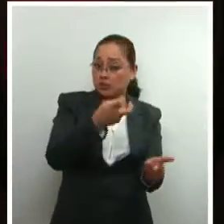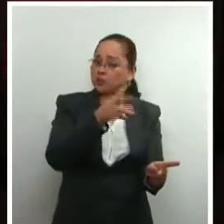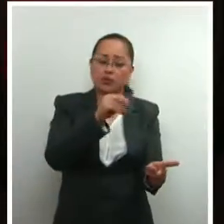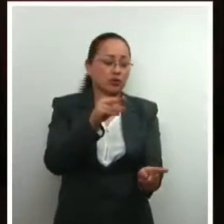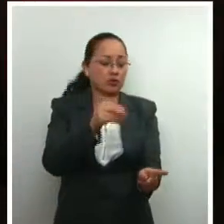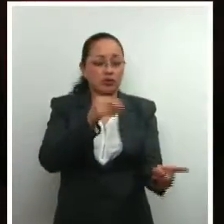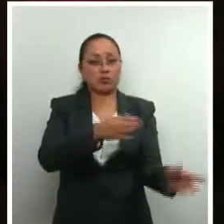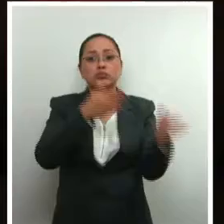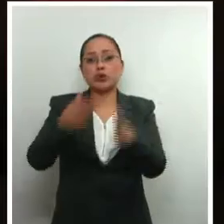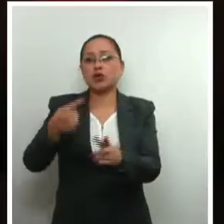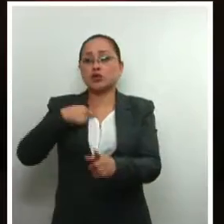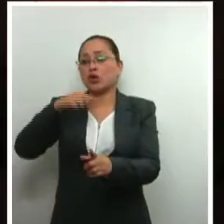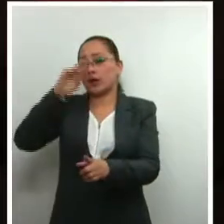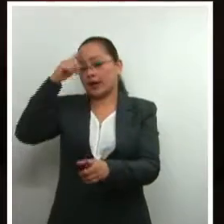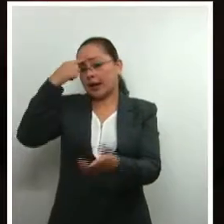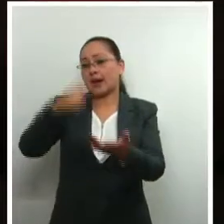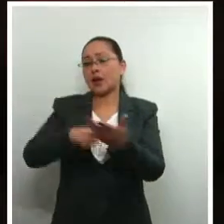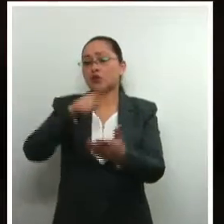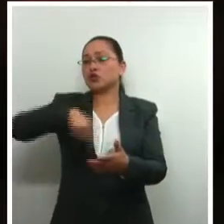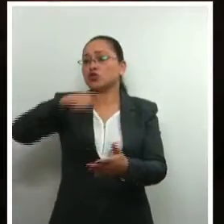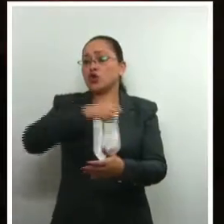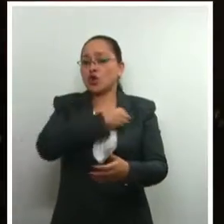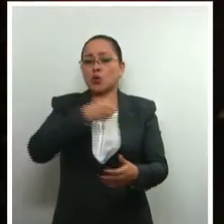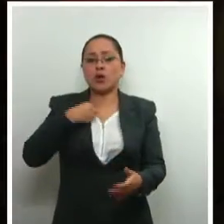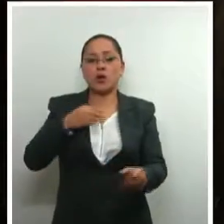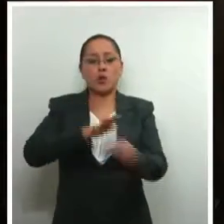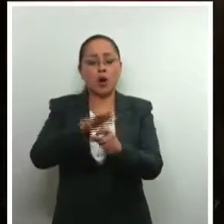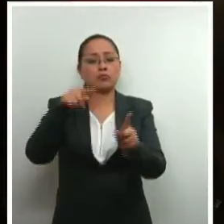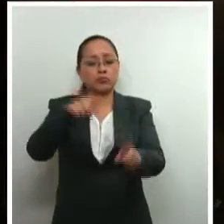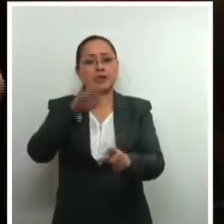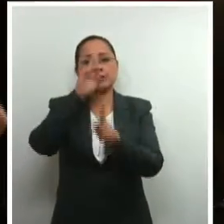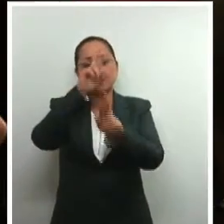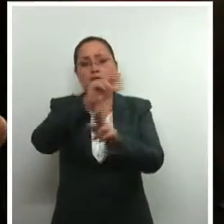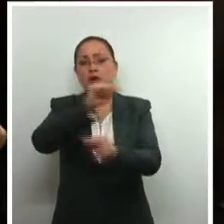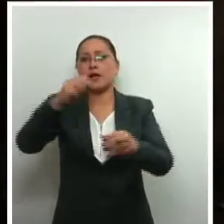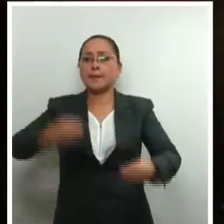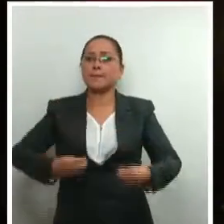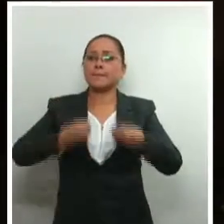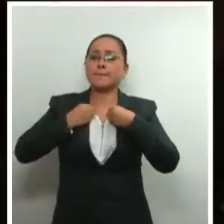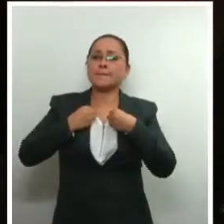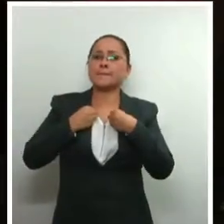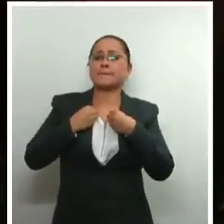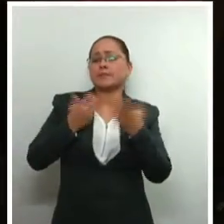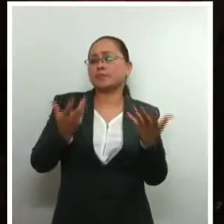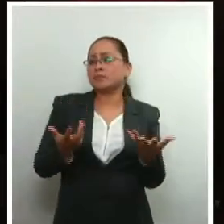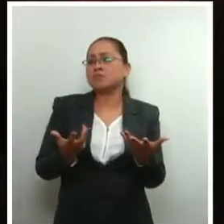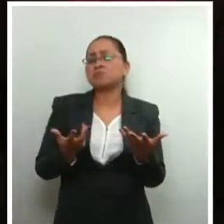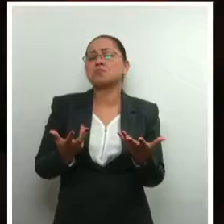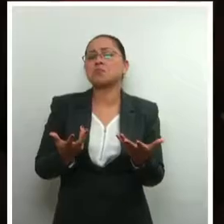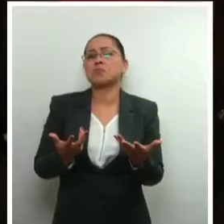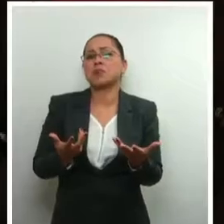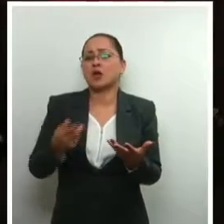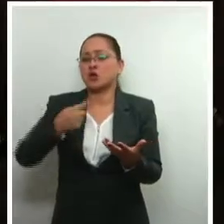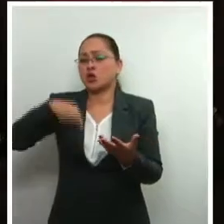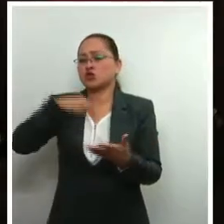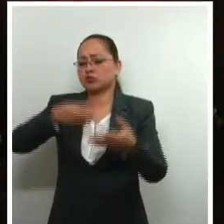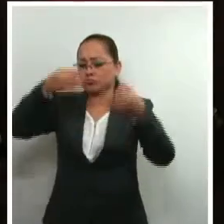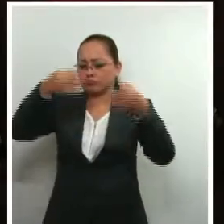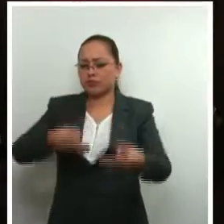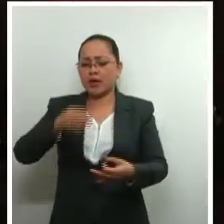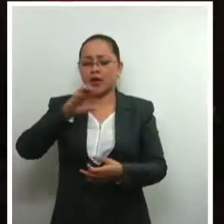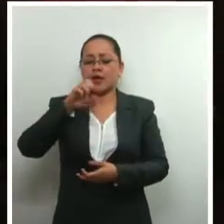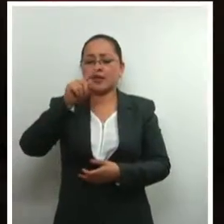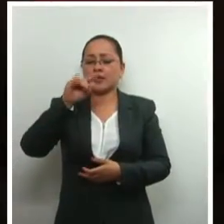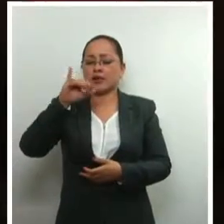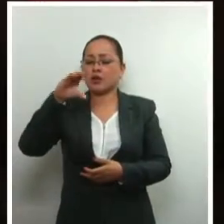que tenemos la obligación de respetar la vida, de ser éticos y